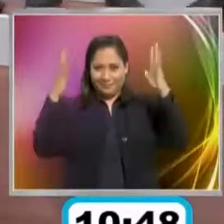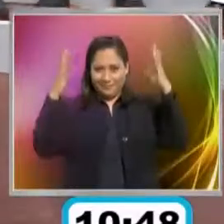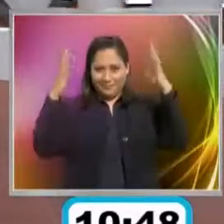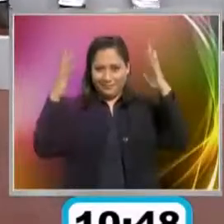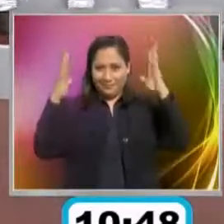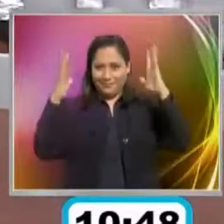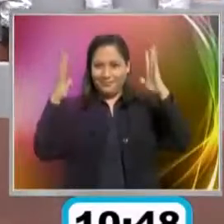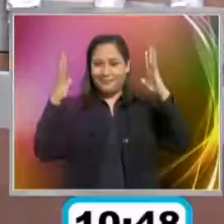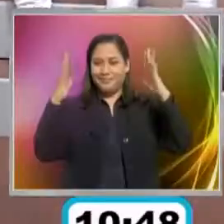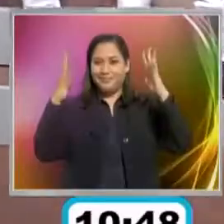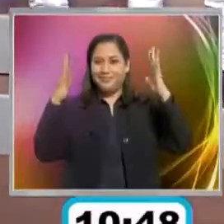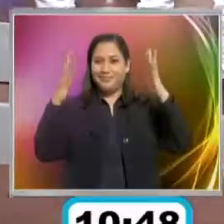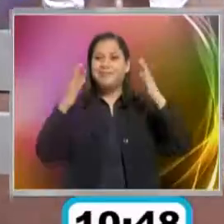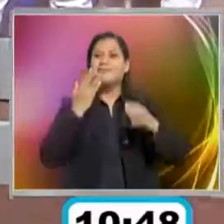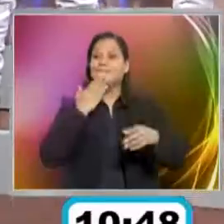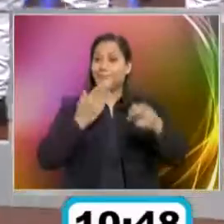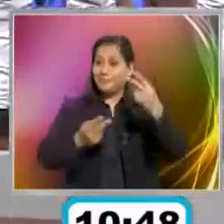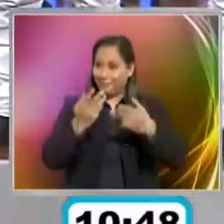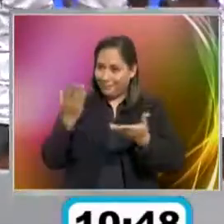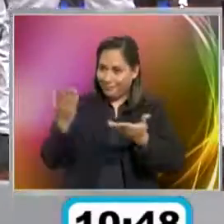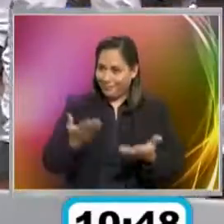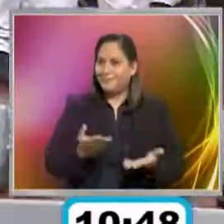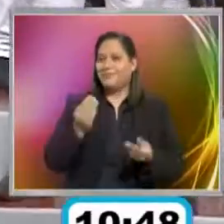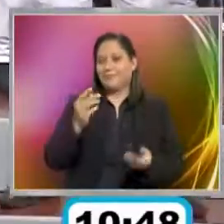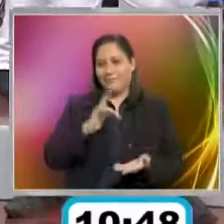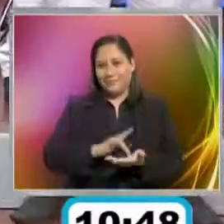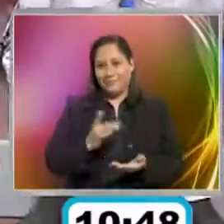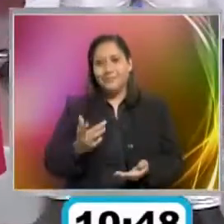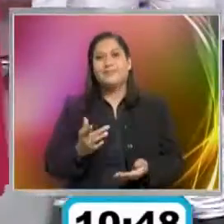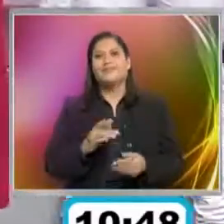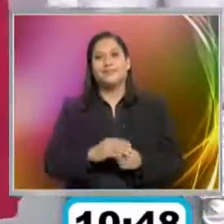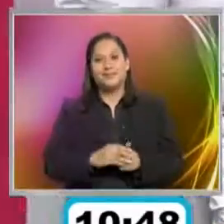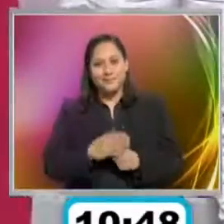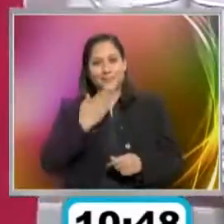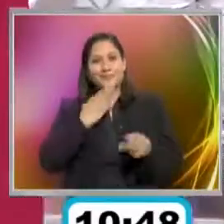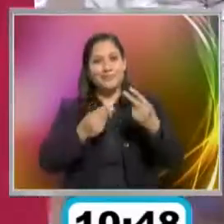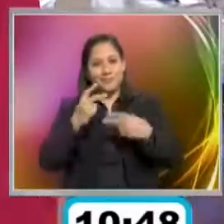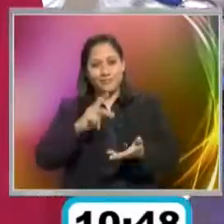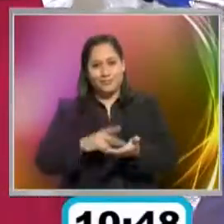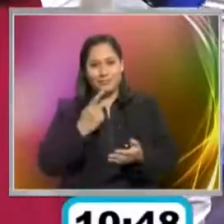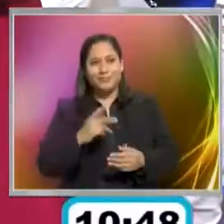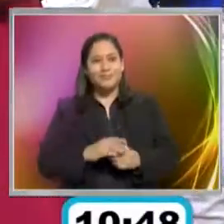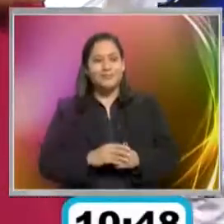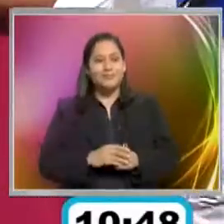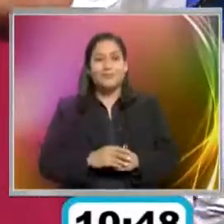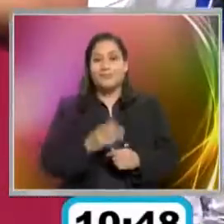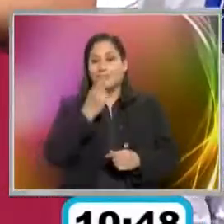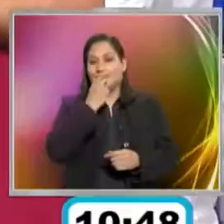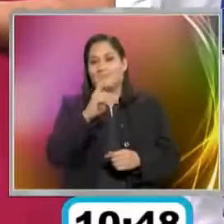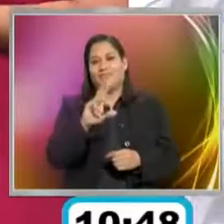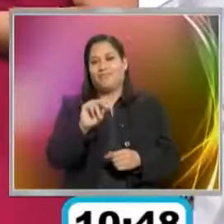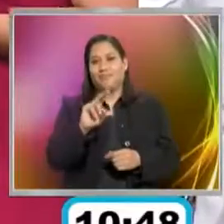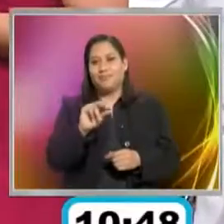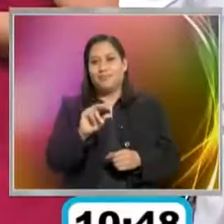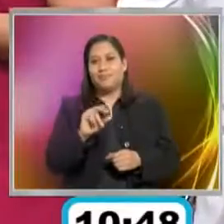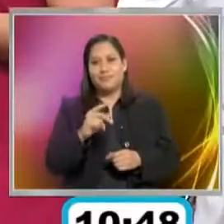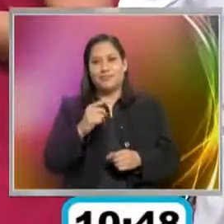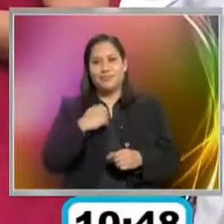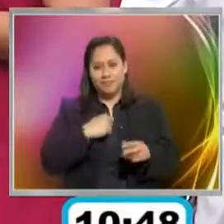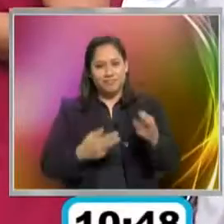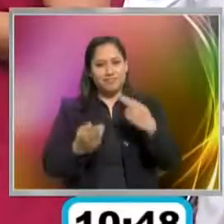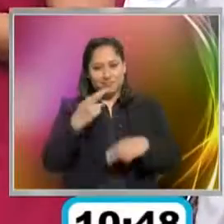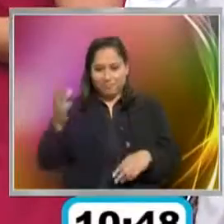Cristian. Gracias. Bienvenido. Muchas gracias. Bienvenido de nuevo. Oye, ¿qué contento. dice mi mamá? Que siempre no, ¿va? No, me